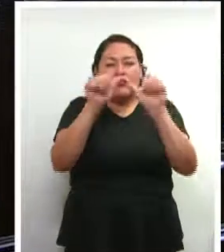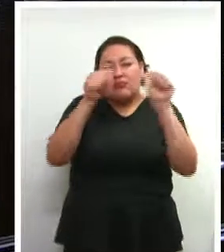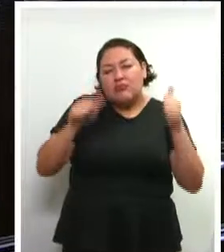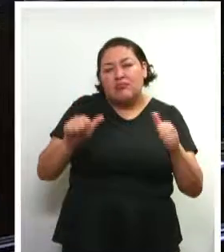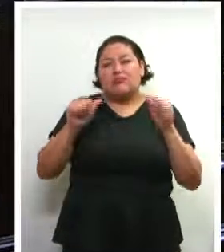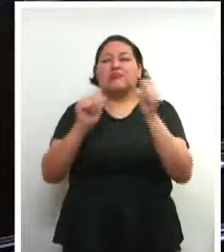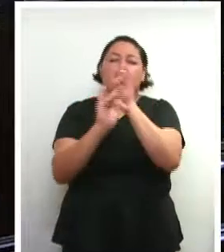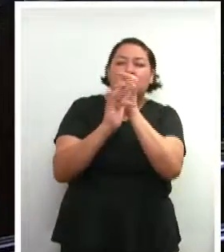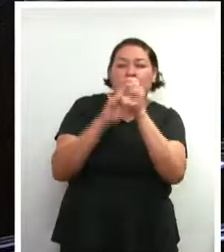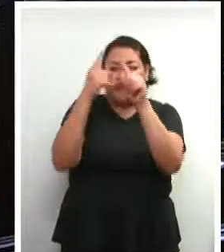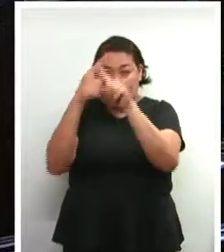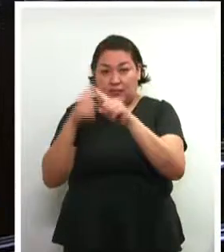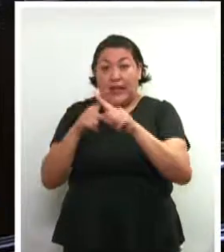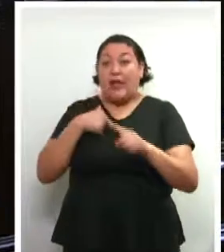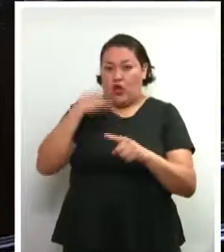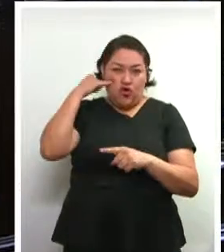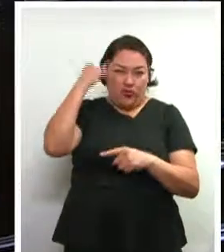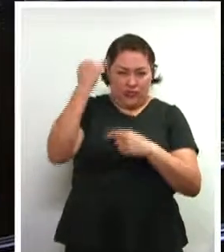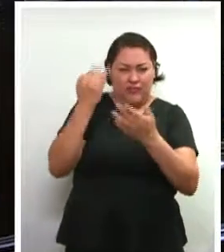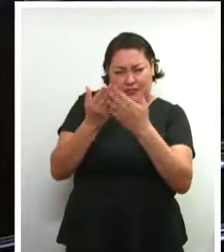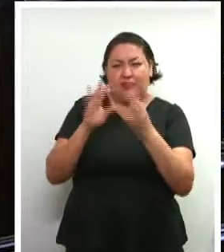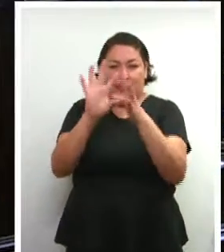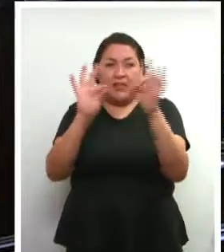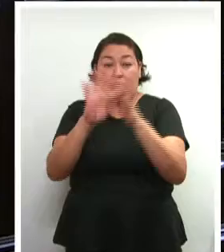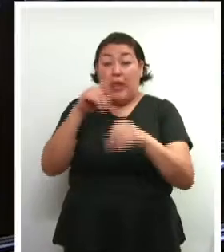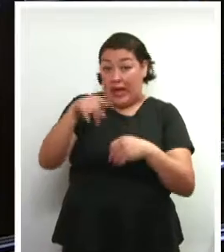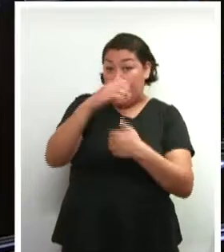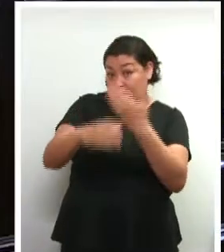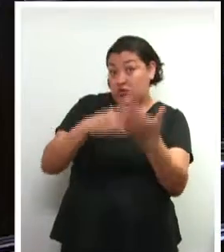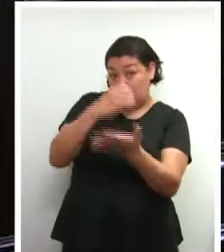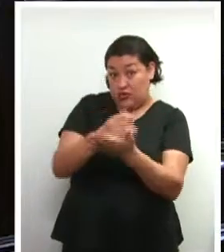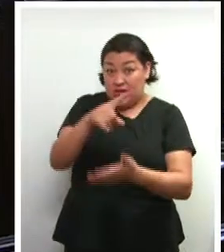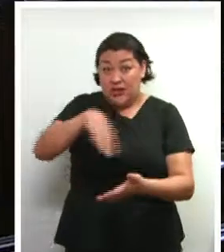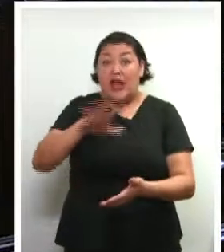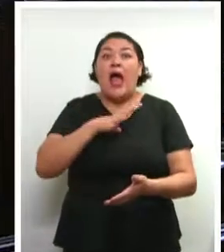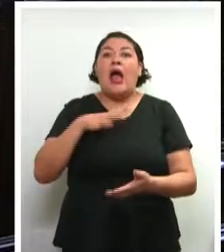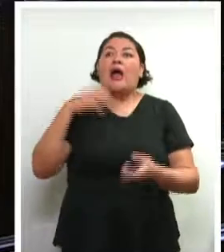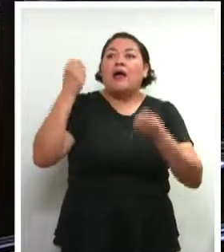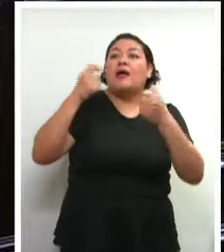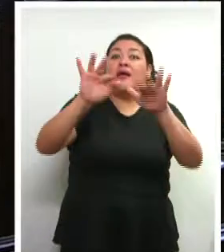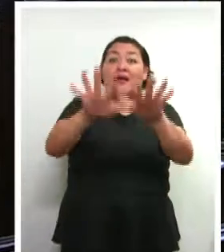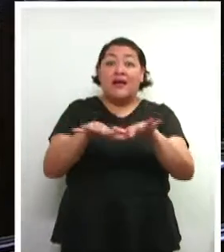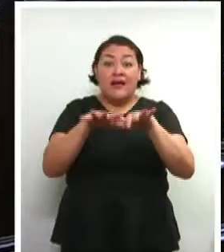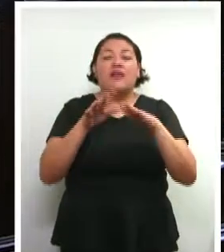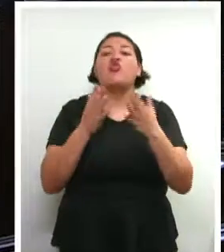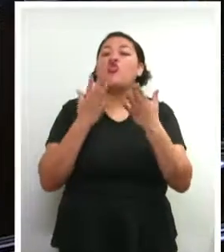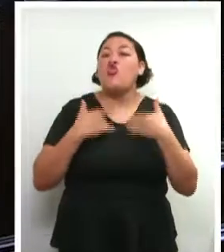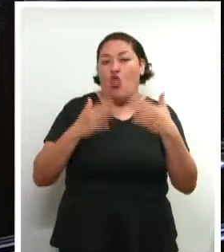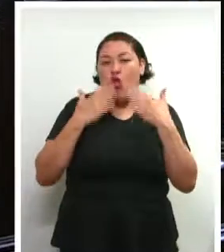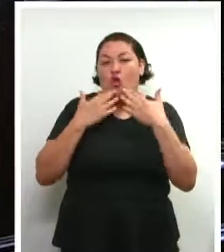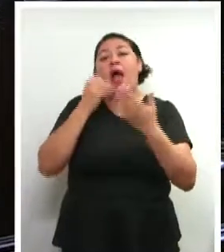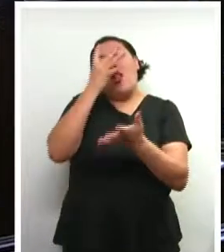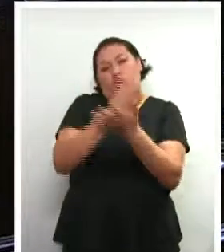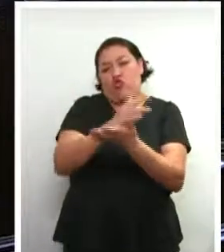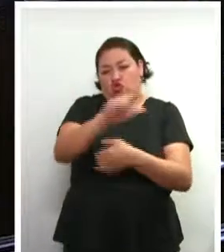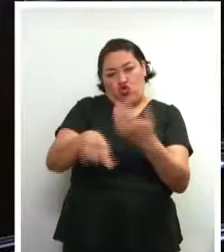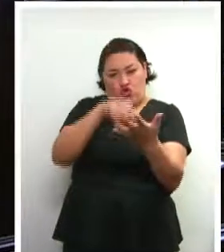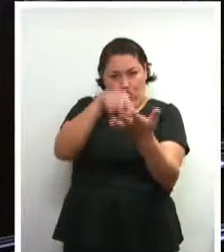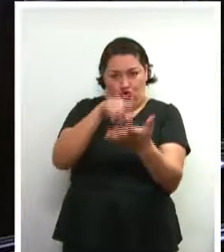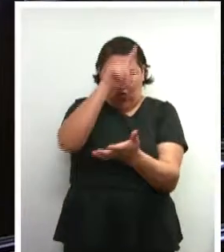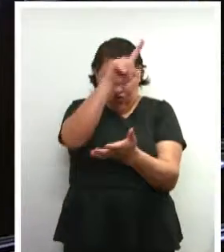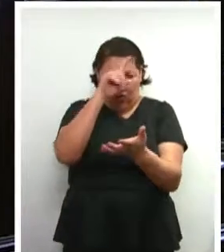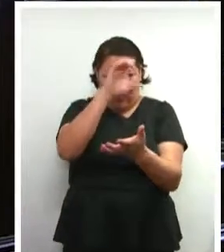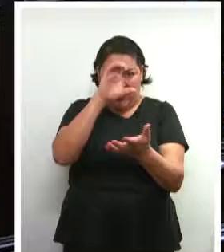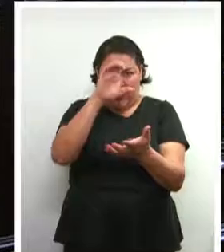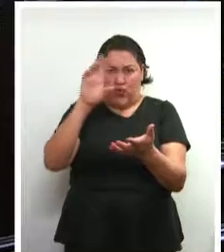Y como dato interesante, esta ciudad no existe ninguna sala de conciertos, a excepción de la sala de Nezahualcóyotl del Centro Cultural Universitario, que